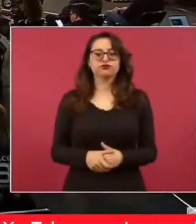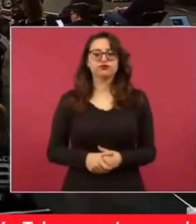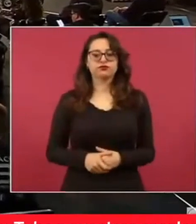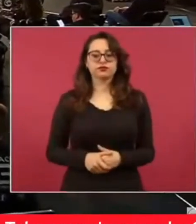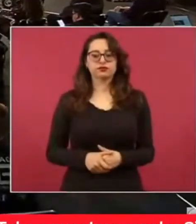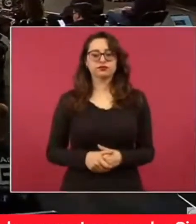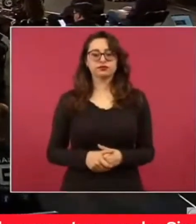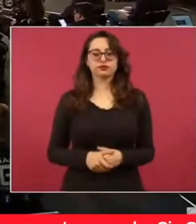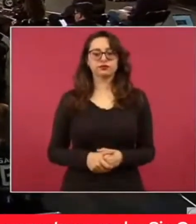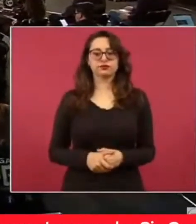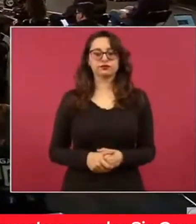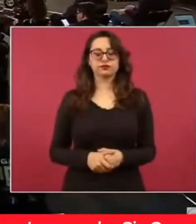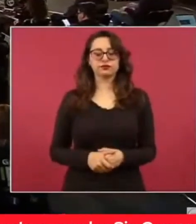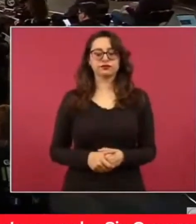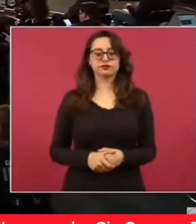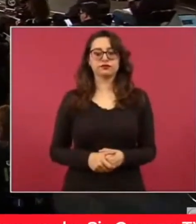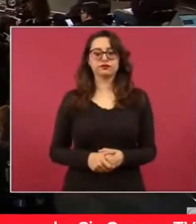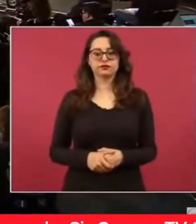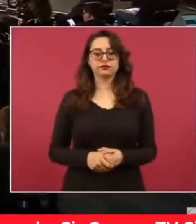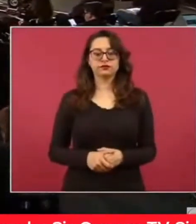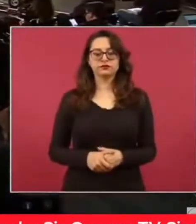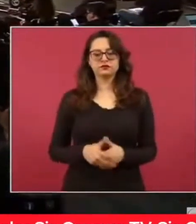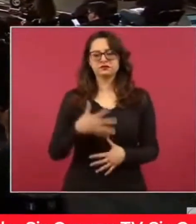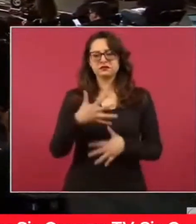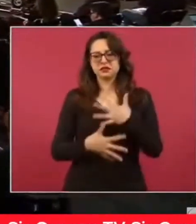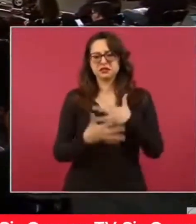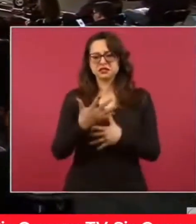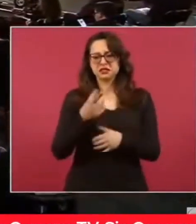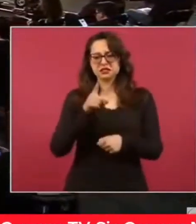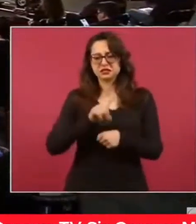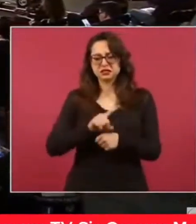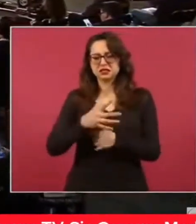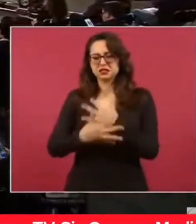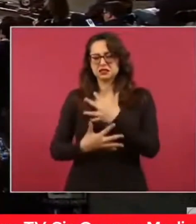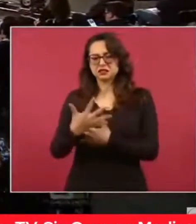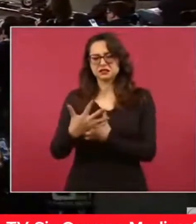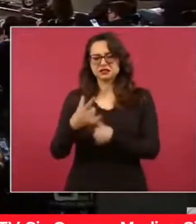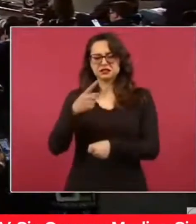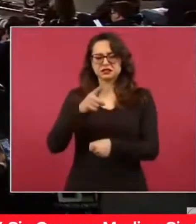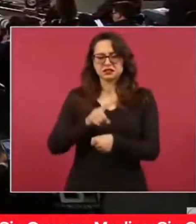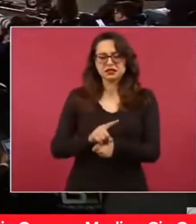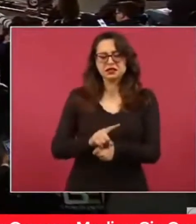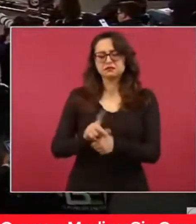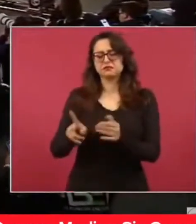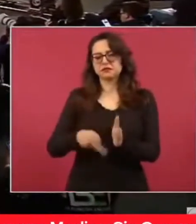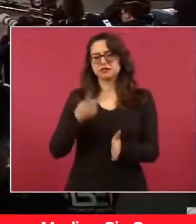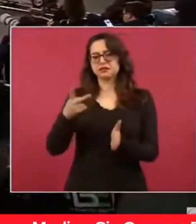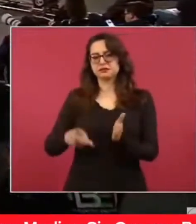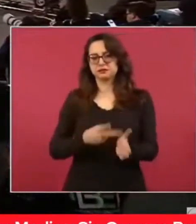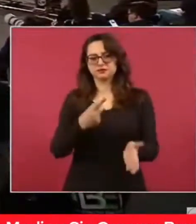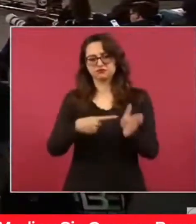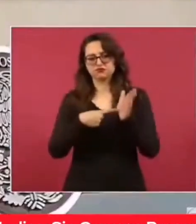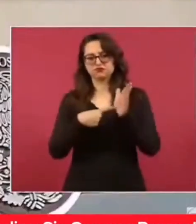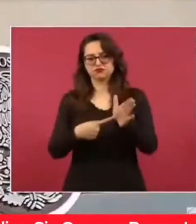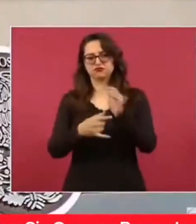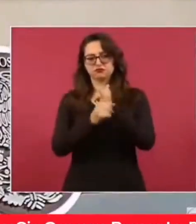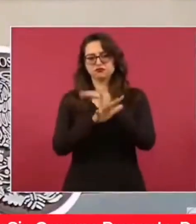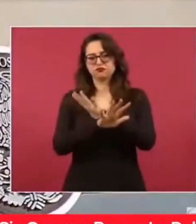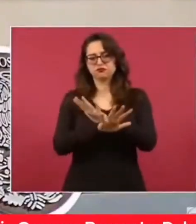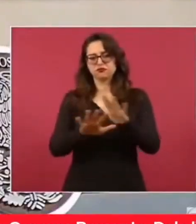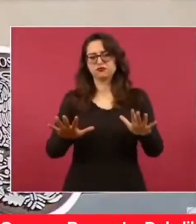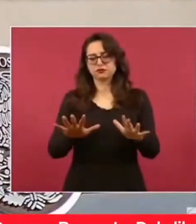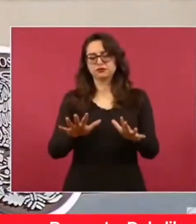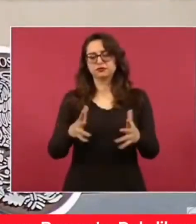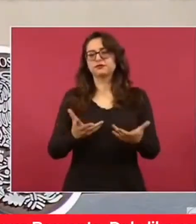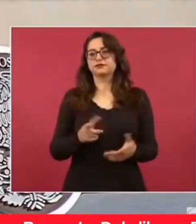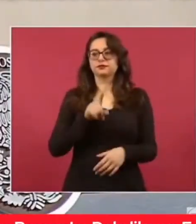Como hacemos cada 15 días después de el recorrido por toda